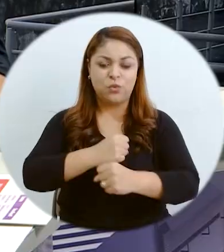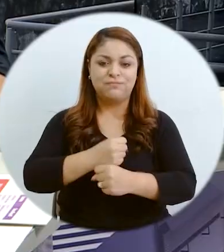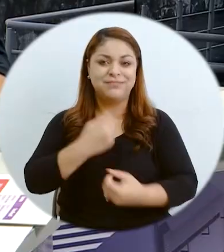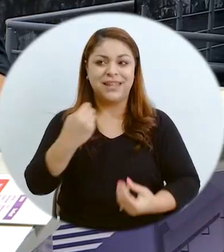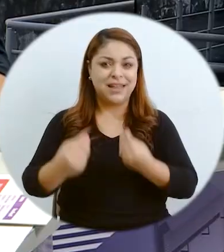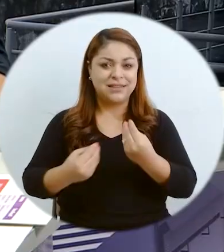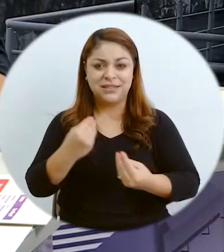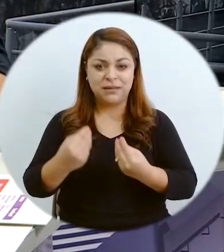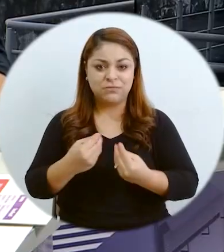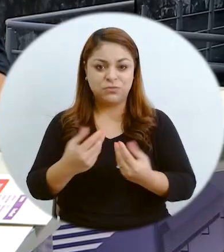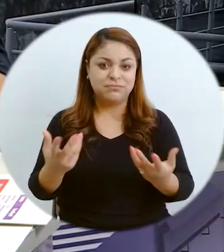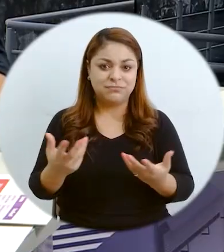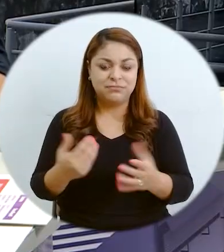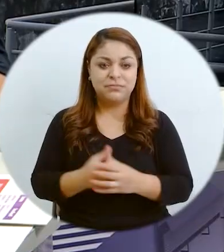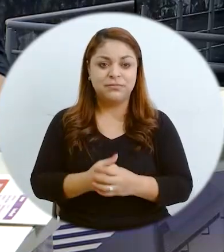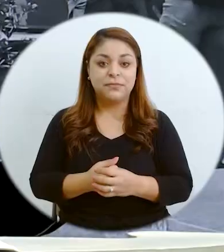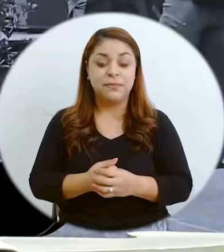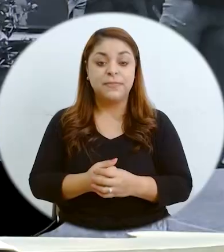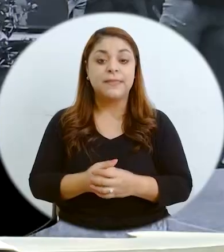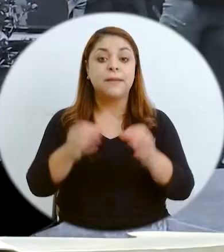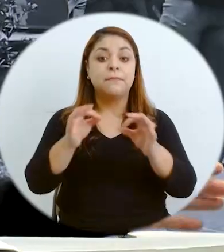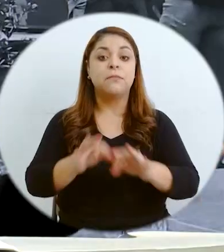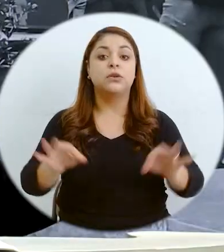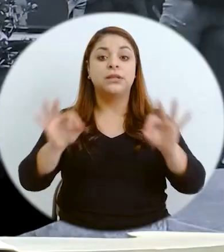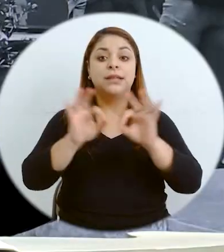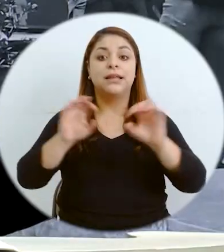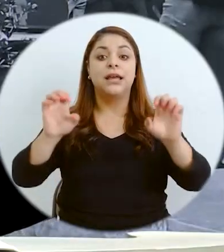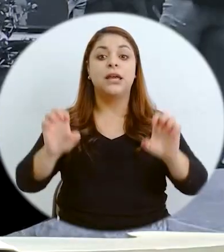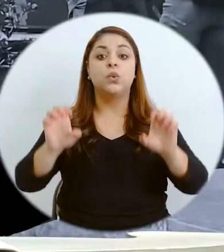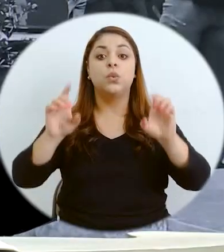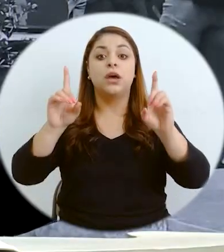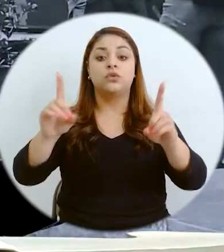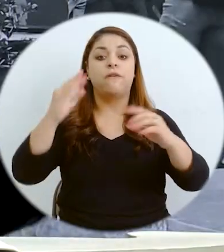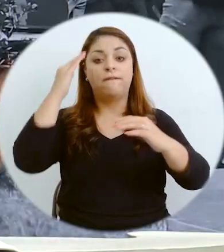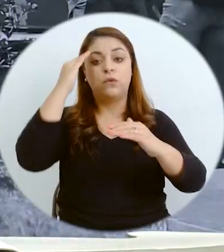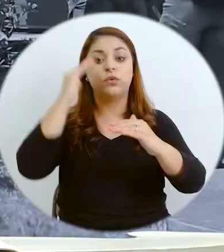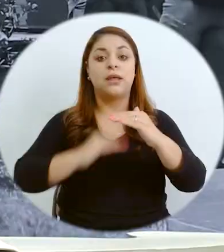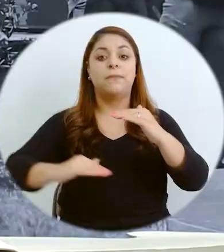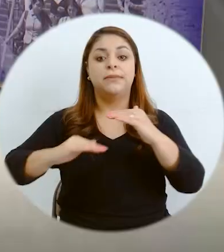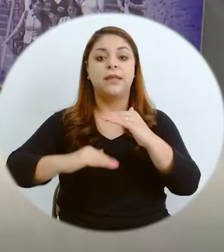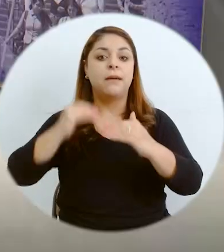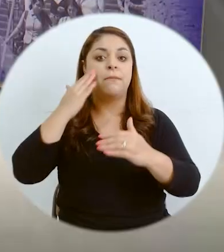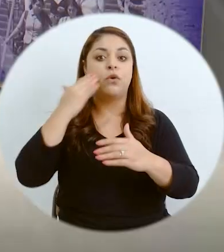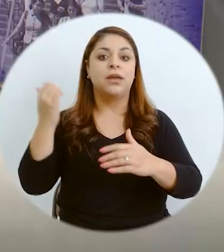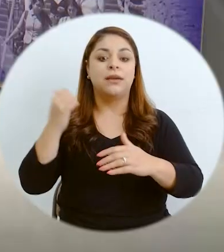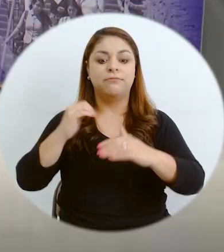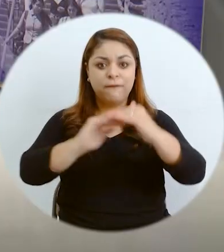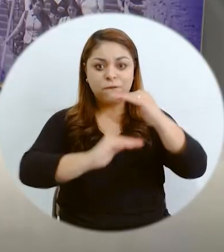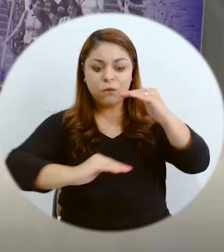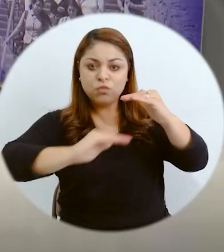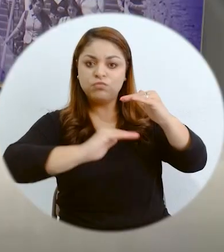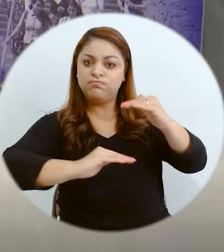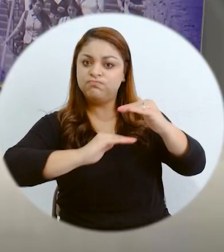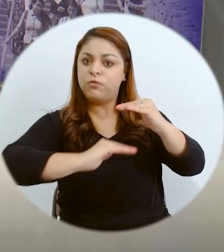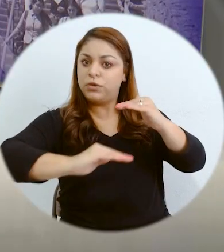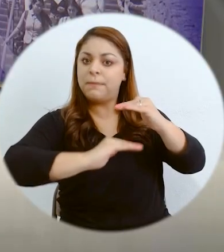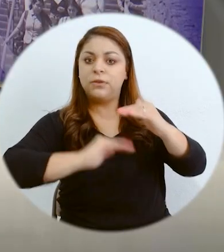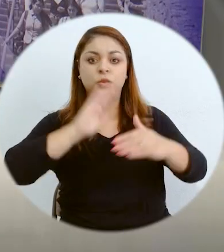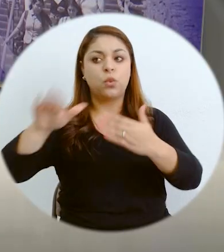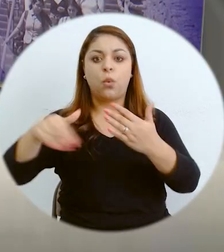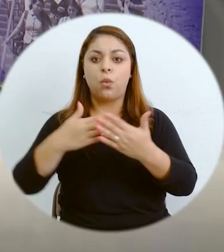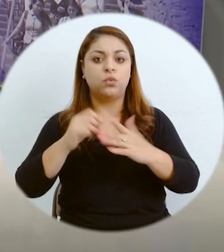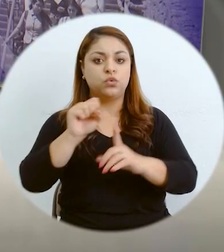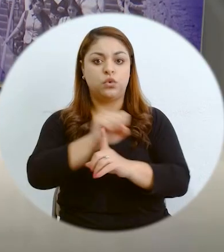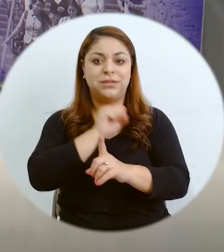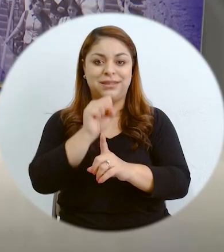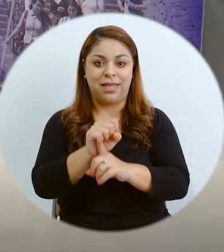los frentes están abiertos, y como vos decías, el de la educación es el fundamental, porque es donde se fundamenta toda la sociedad. Claro, y es que también